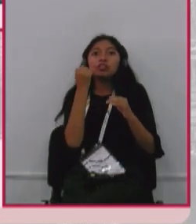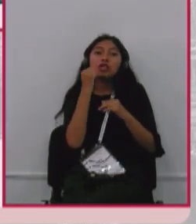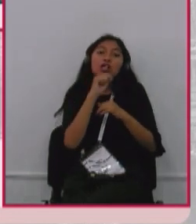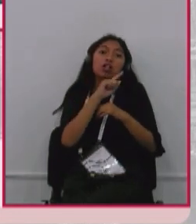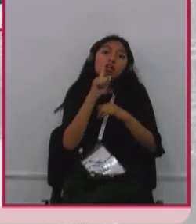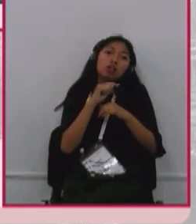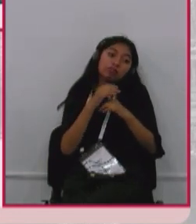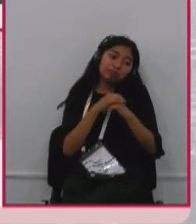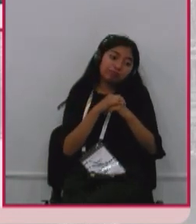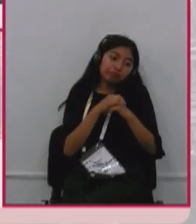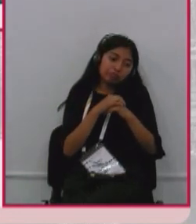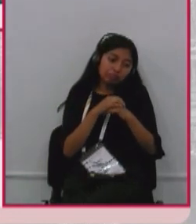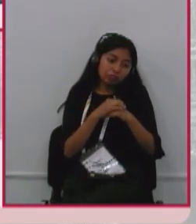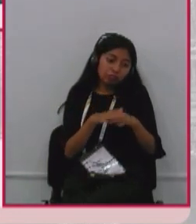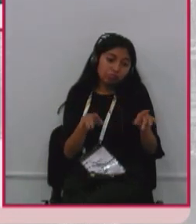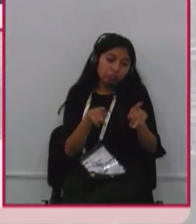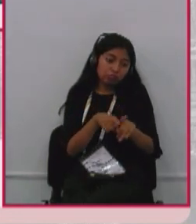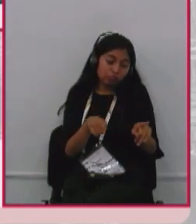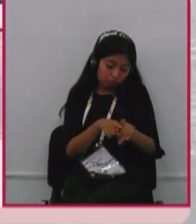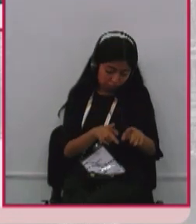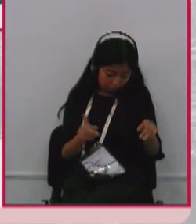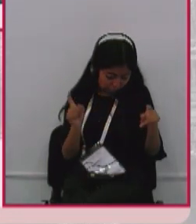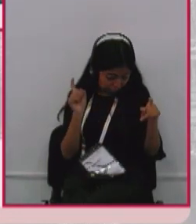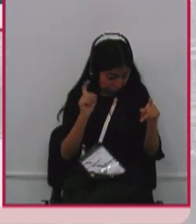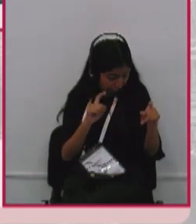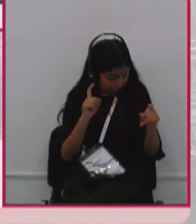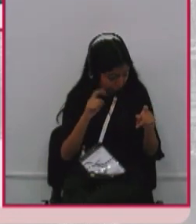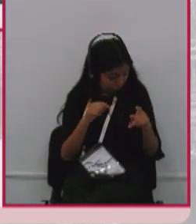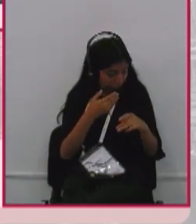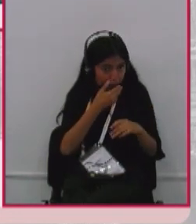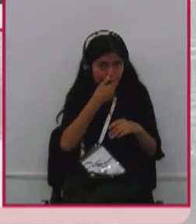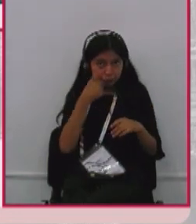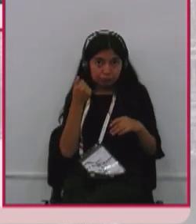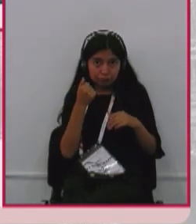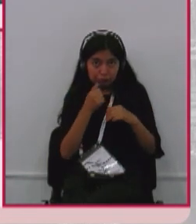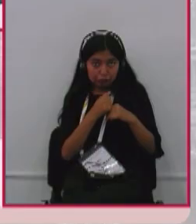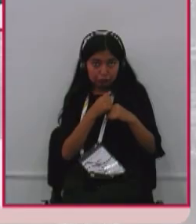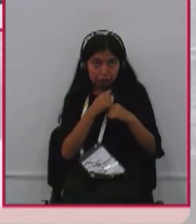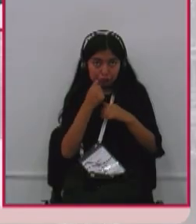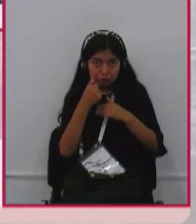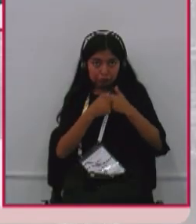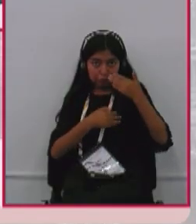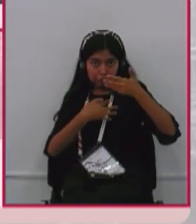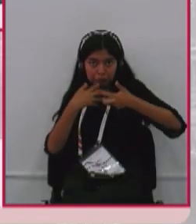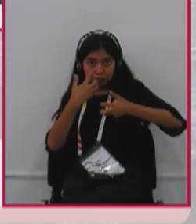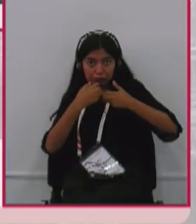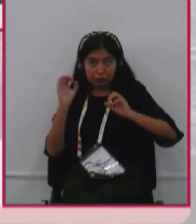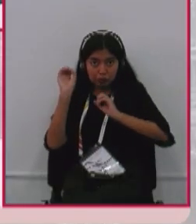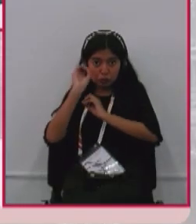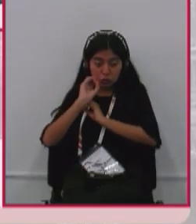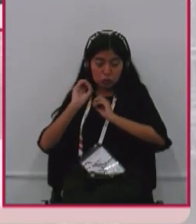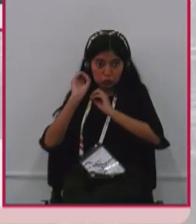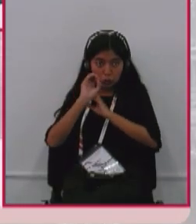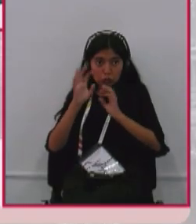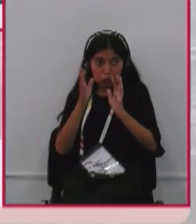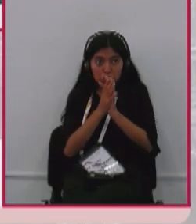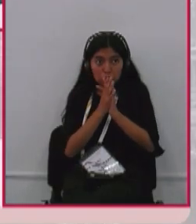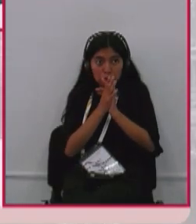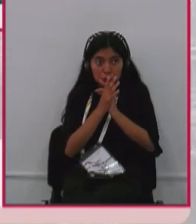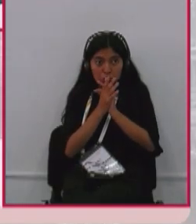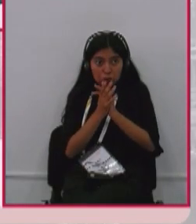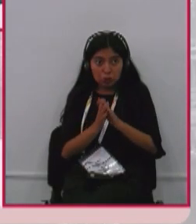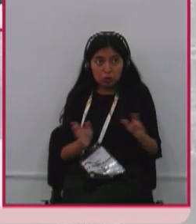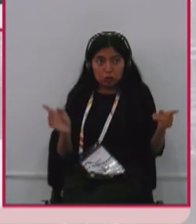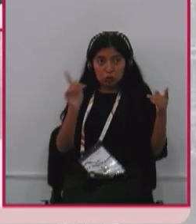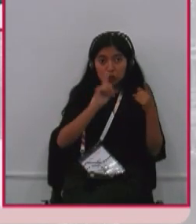Amazonas, donde ellos también requerían mejorar su recuperación de oro y aumentar tratamiento de 4.500 a